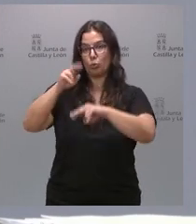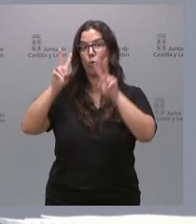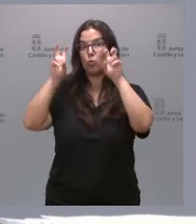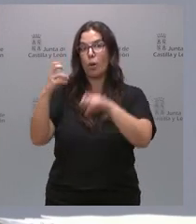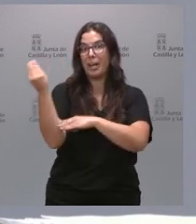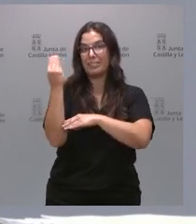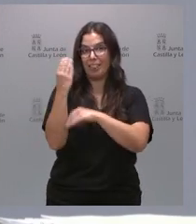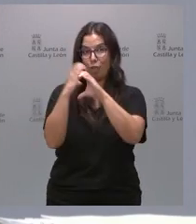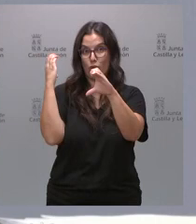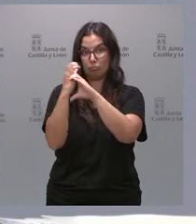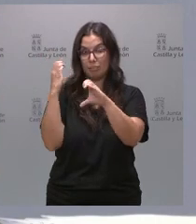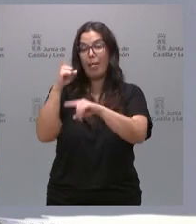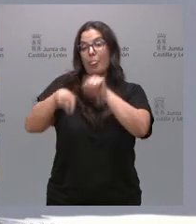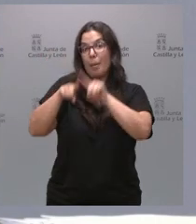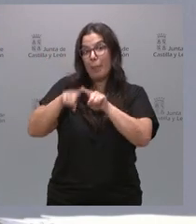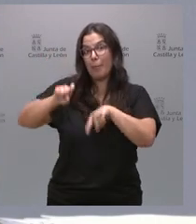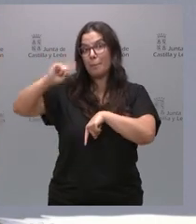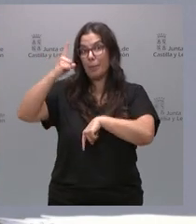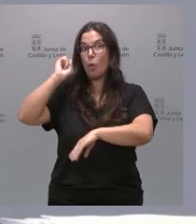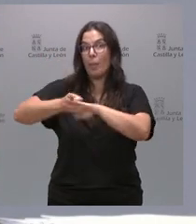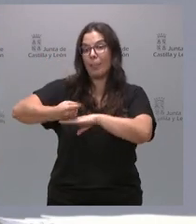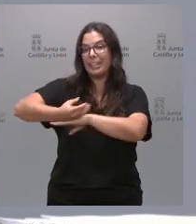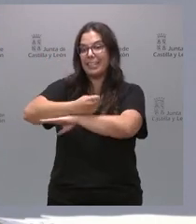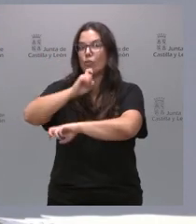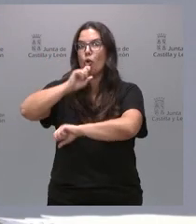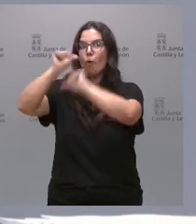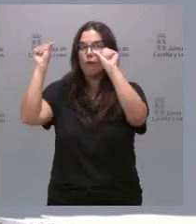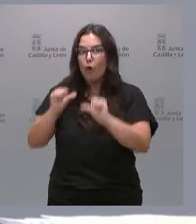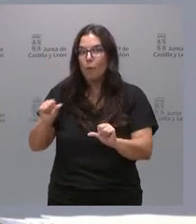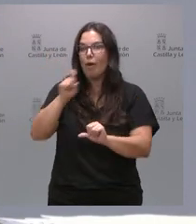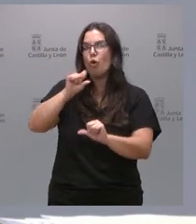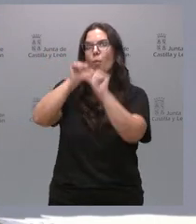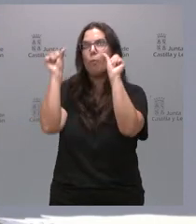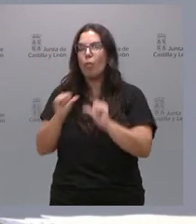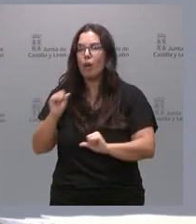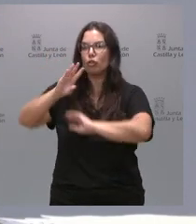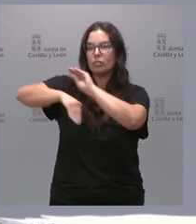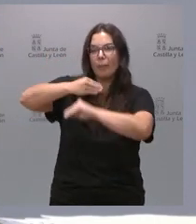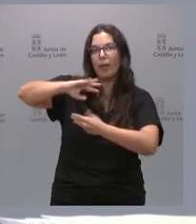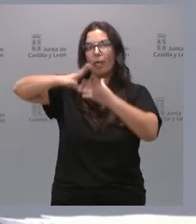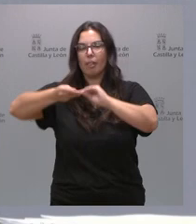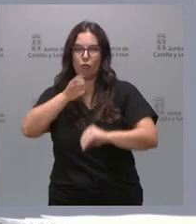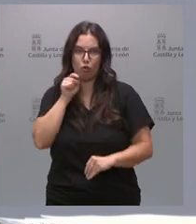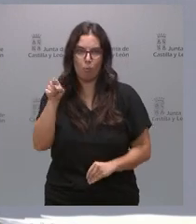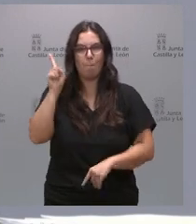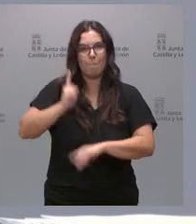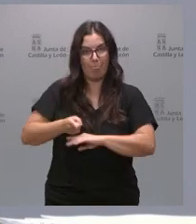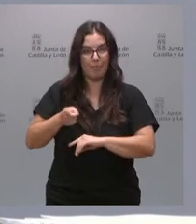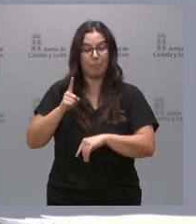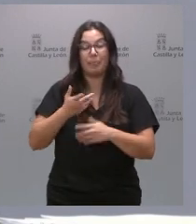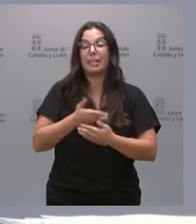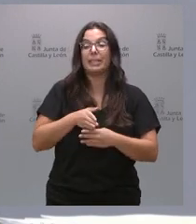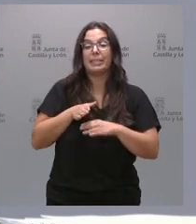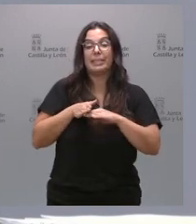Una vez que se defina el modelo de integración del modelo de sotaramiento y el modelo de la ubicación este proyecto de la estación de autobuses en el resto